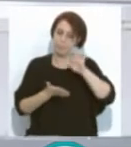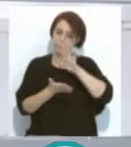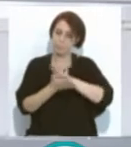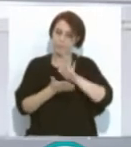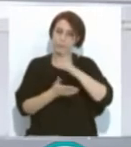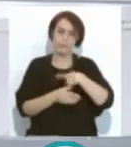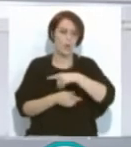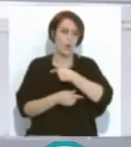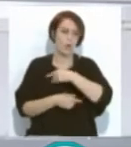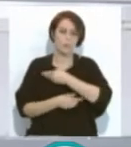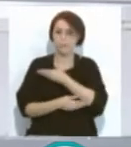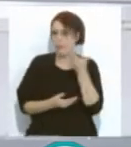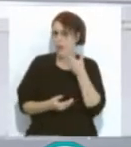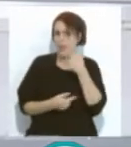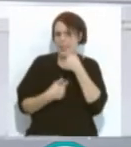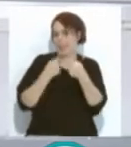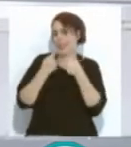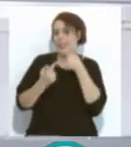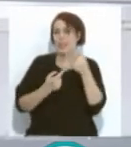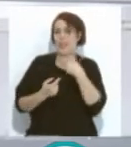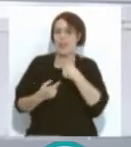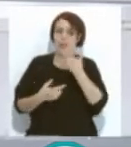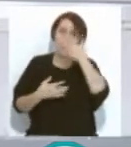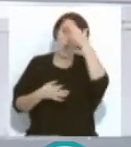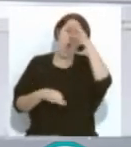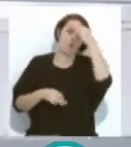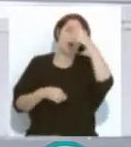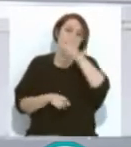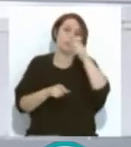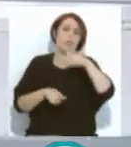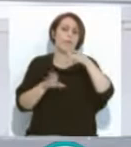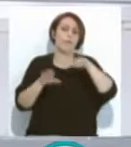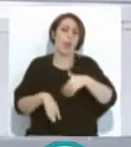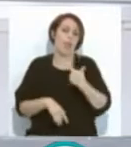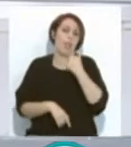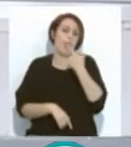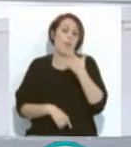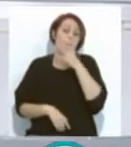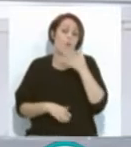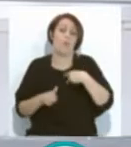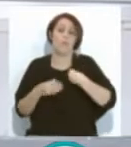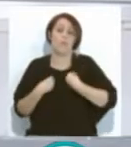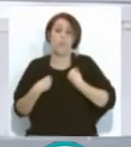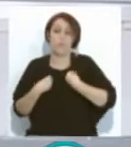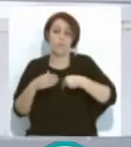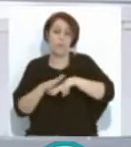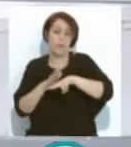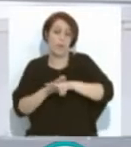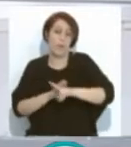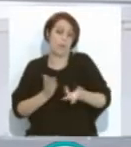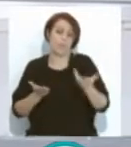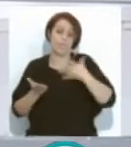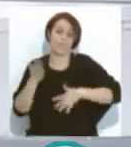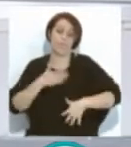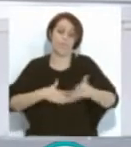que aquellos comentarios que se hicieron, y lógicos comentarios que tienen los aficionados, porque eso, de eso vive el fútbol también, de los